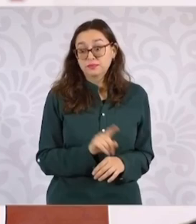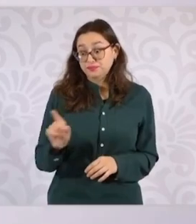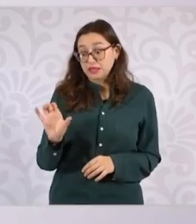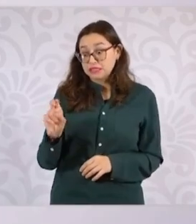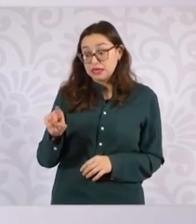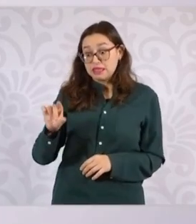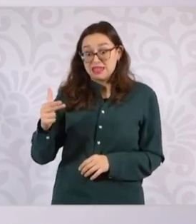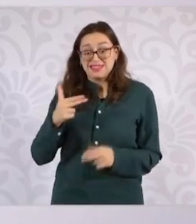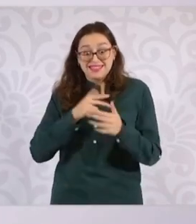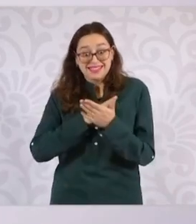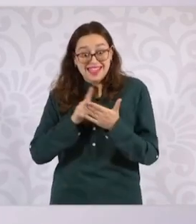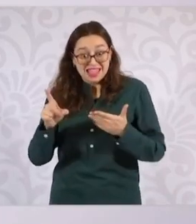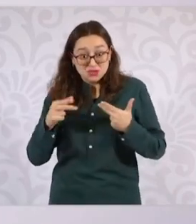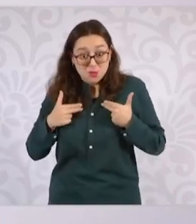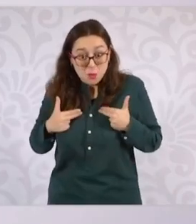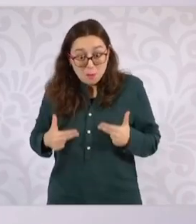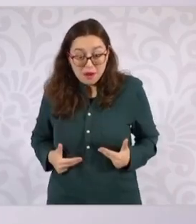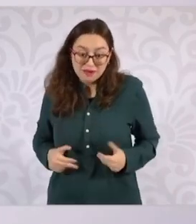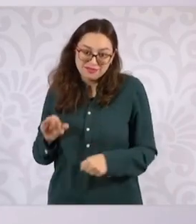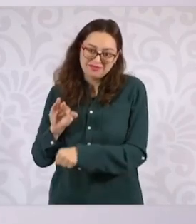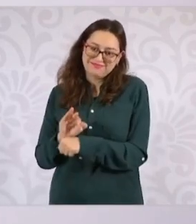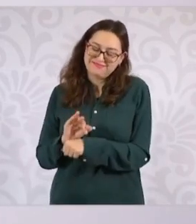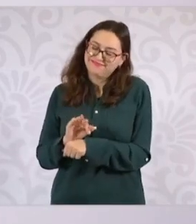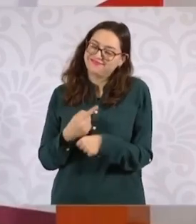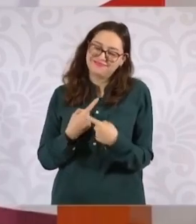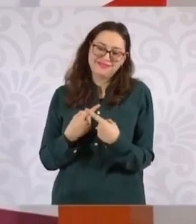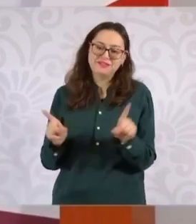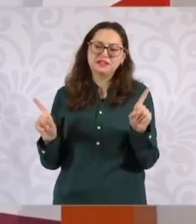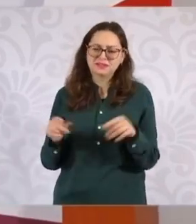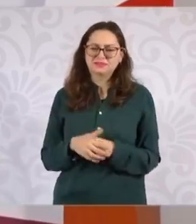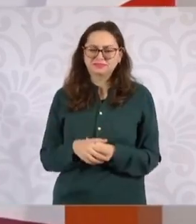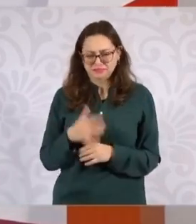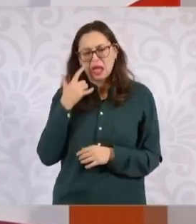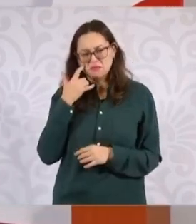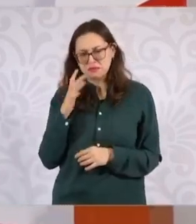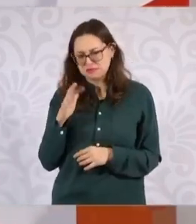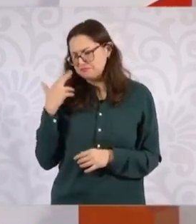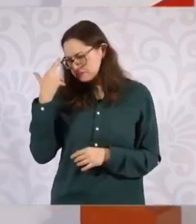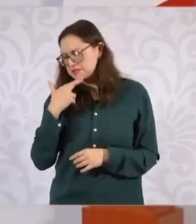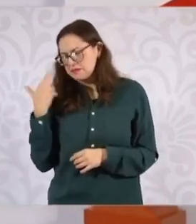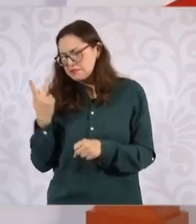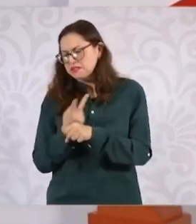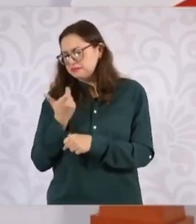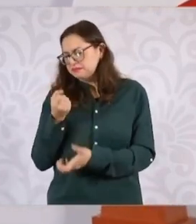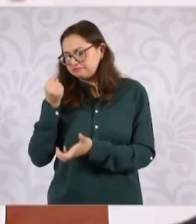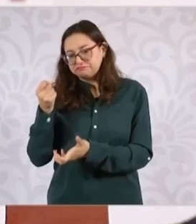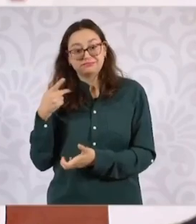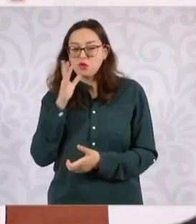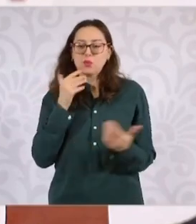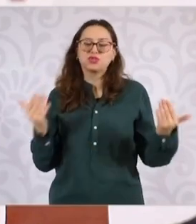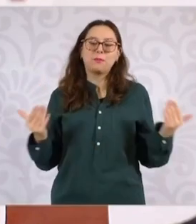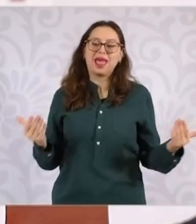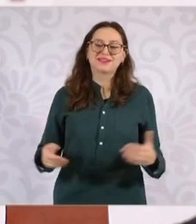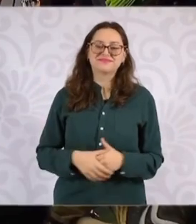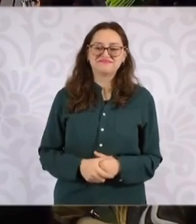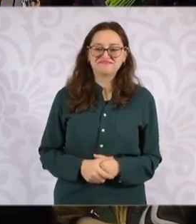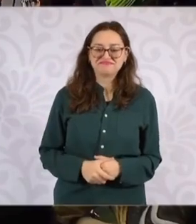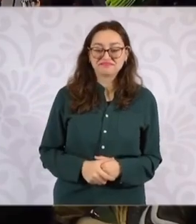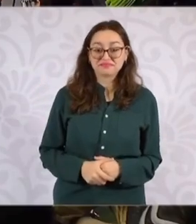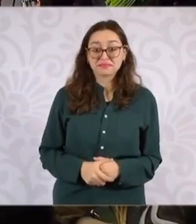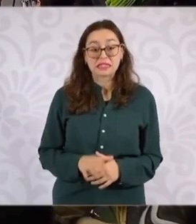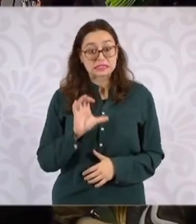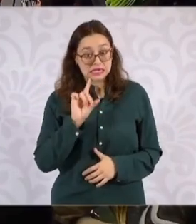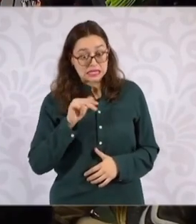objetivo de proteger los derechos humanos. Entonces, vamos a revisar el presupuesto de la comisión, pero creo que no es comparable. ¿Cree que cumple su objetivo